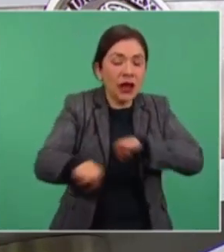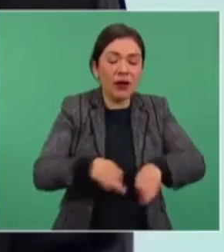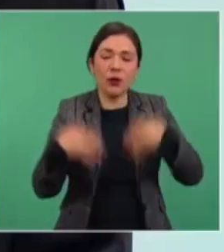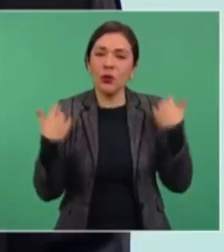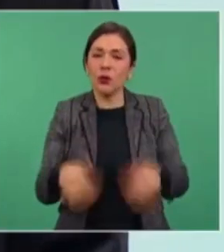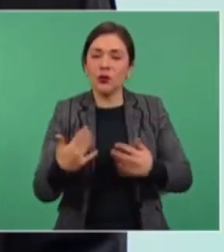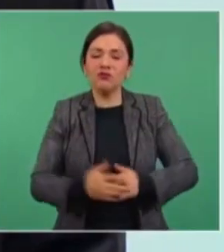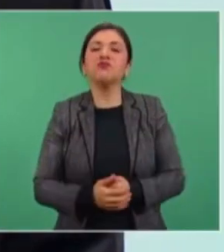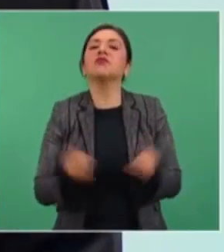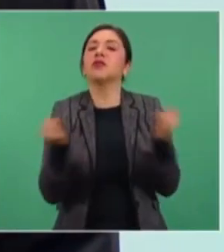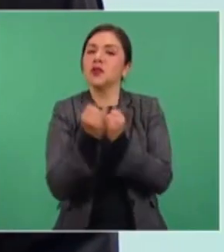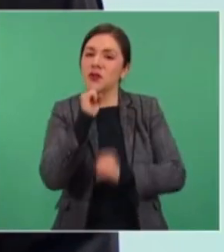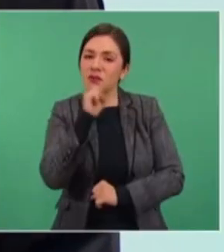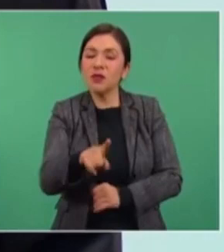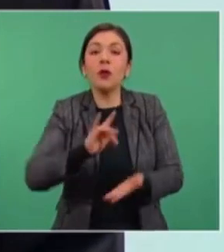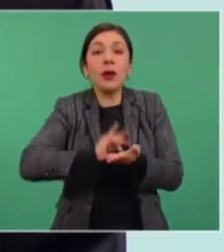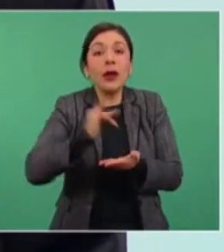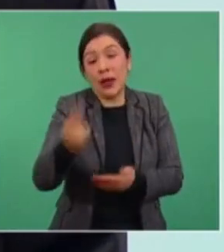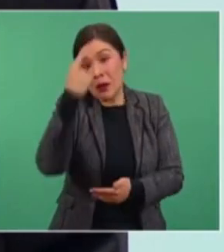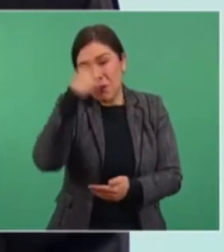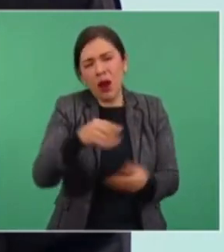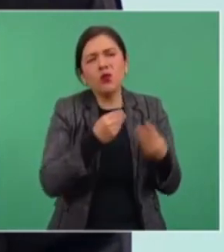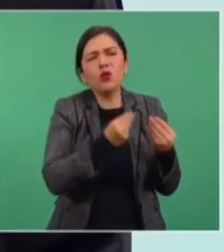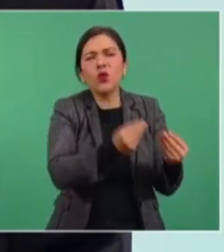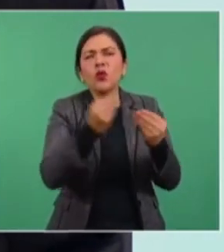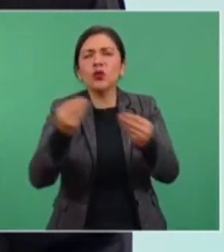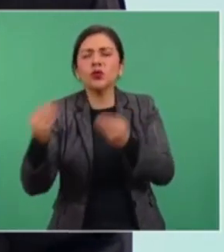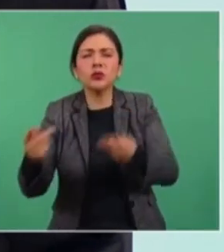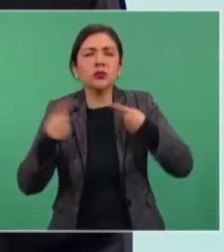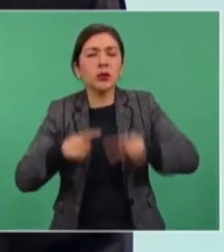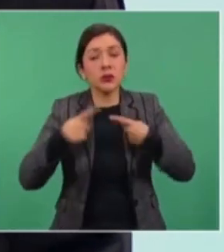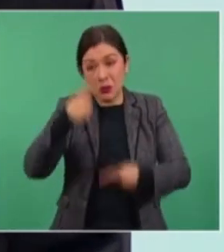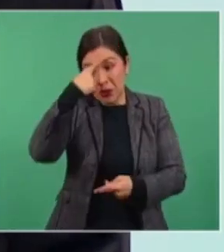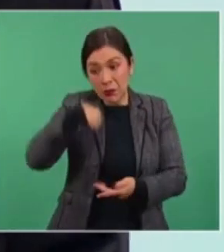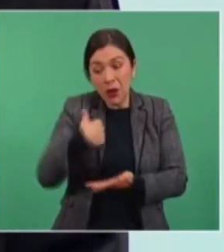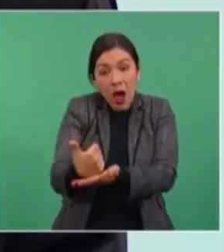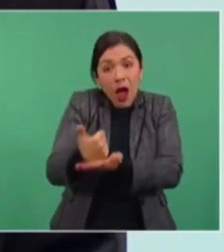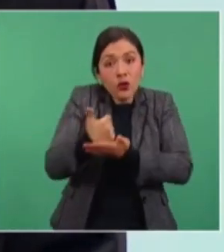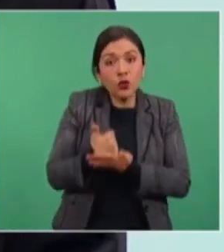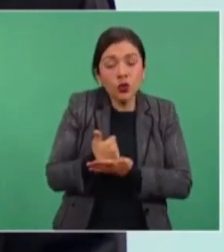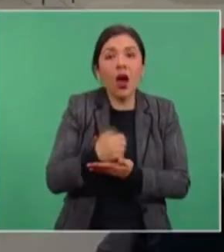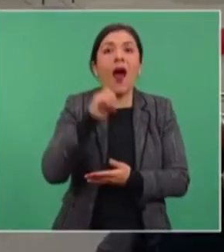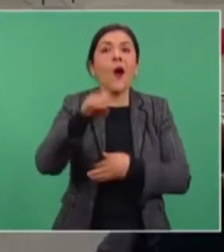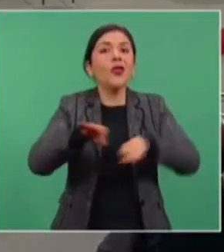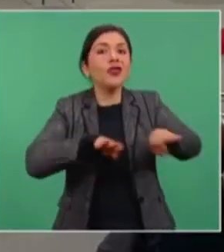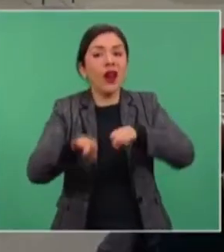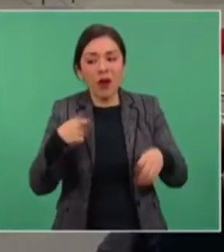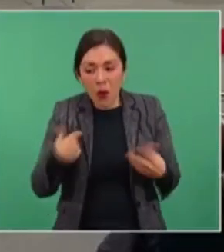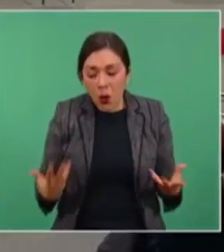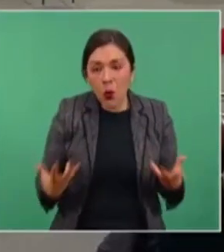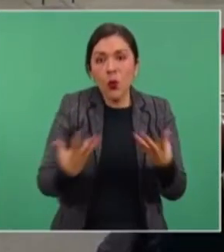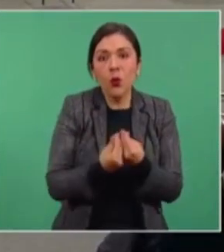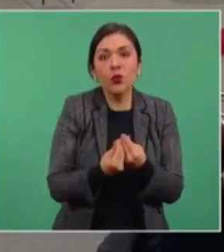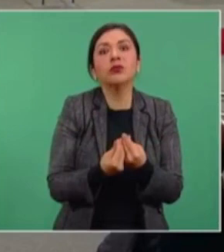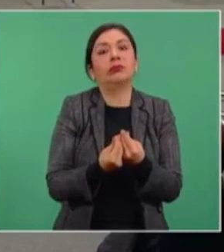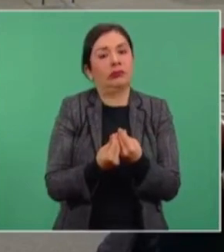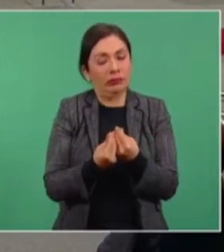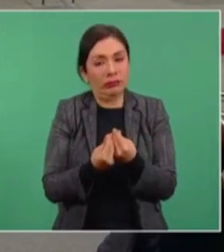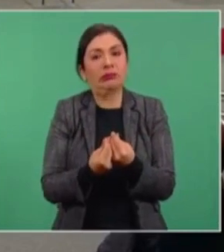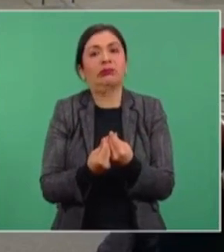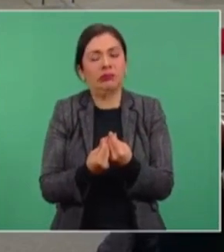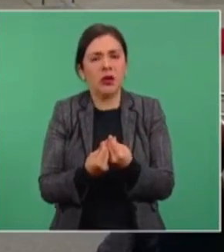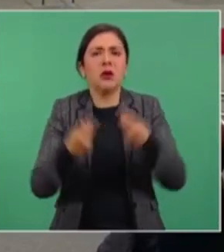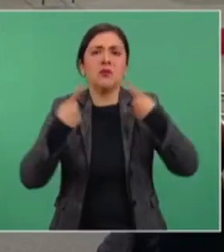Gratitud, desde luego, a tantos que me han ayudado o colaborado conmigo,